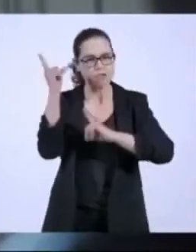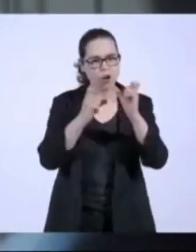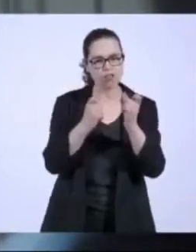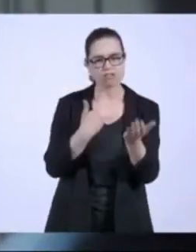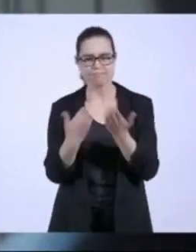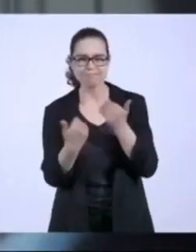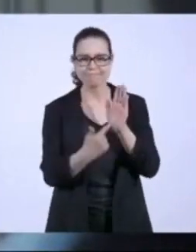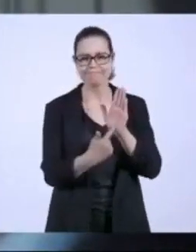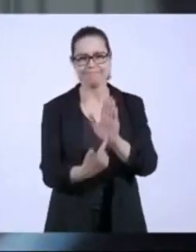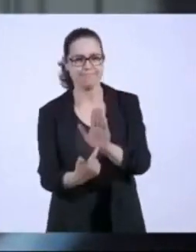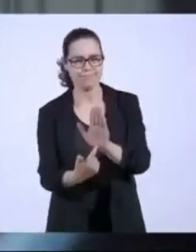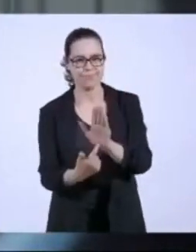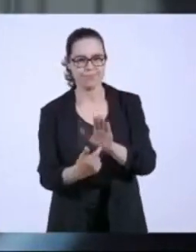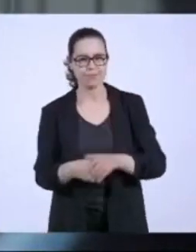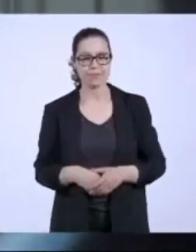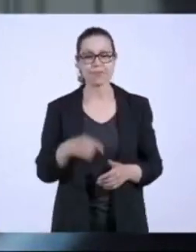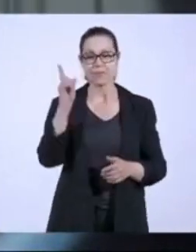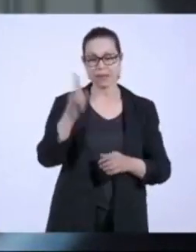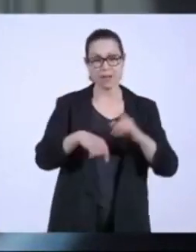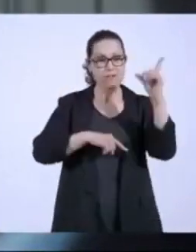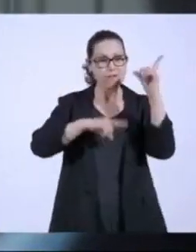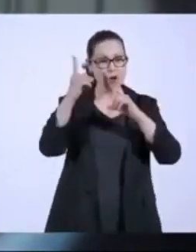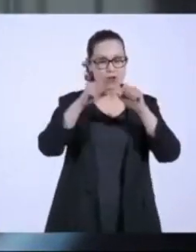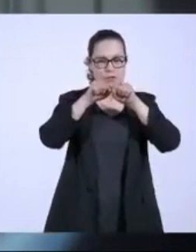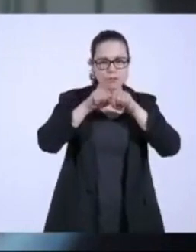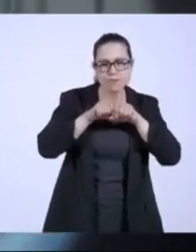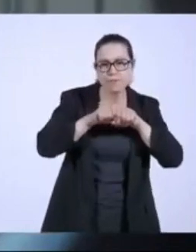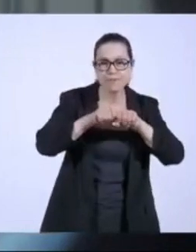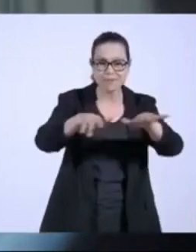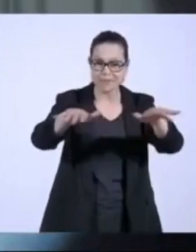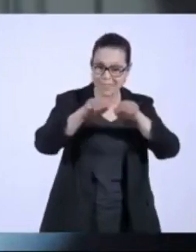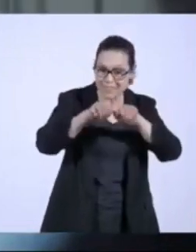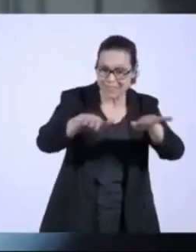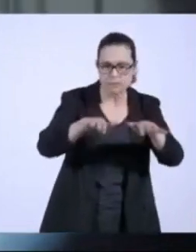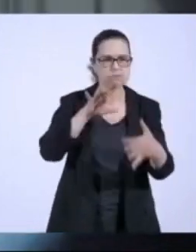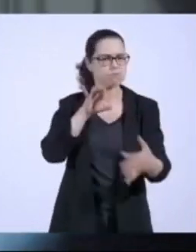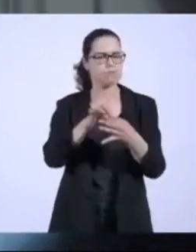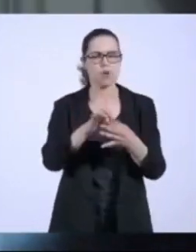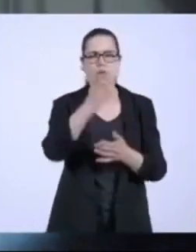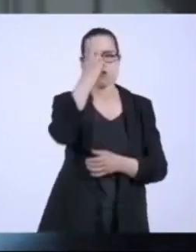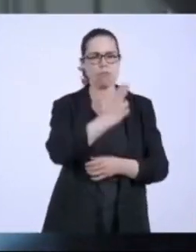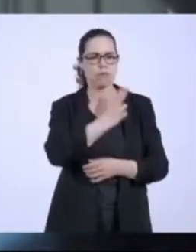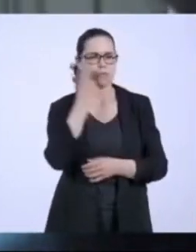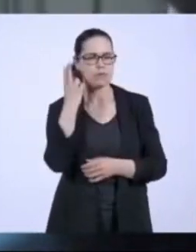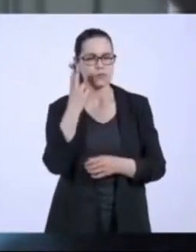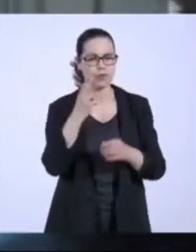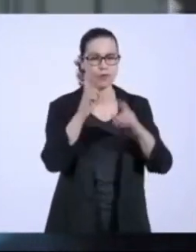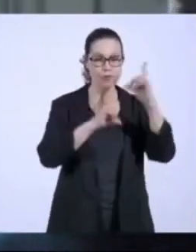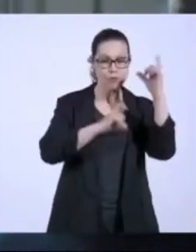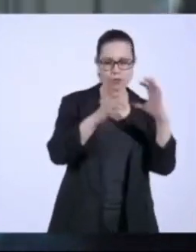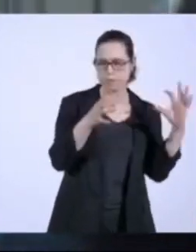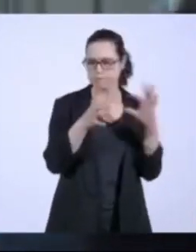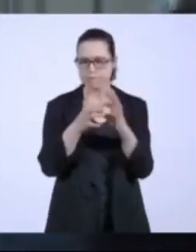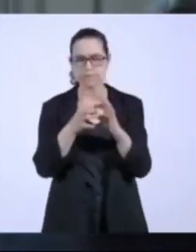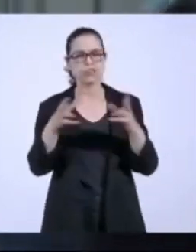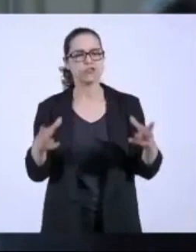E é na difusión onde sinto o meu compromiso coa fotografía, coa sociedade, co meu